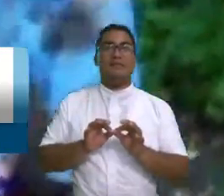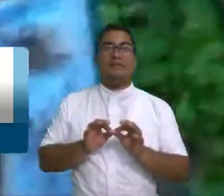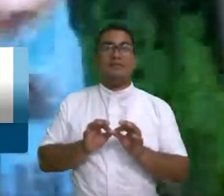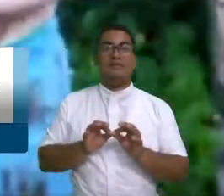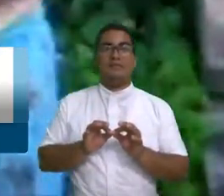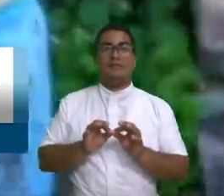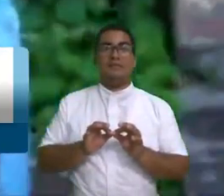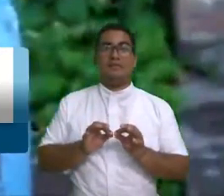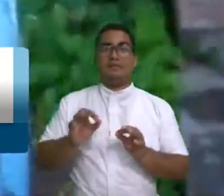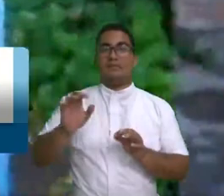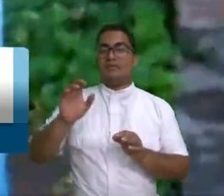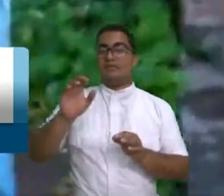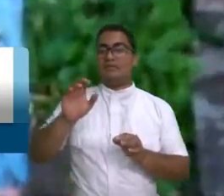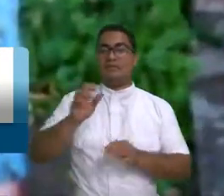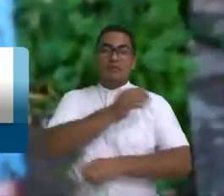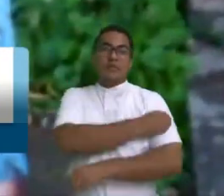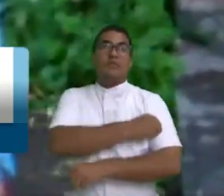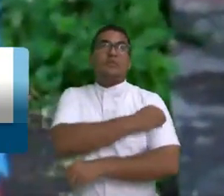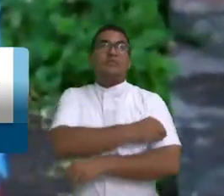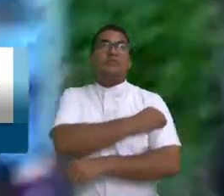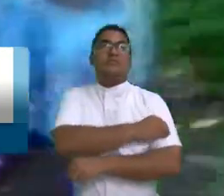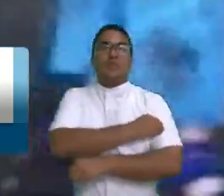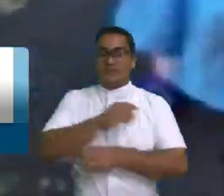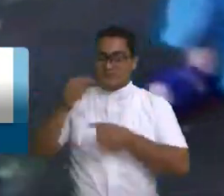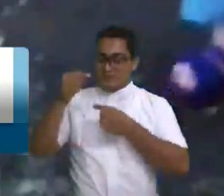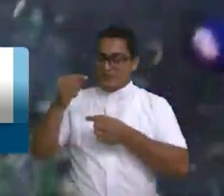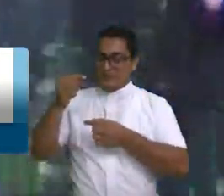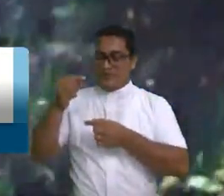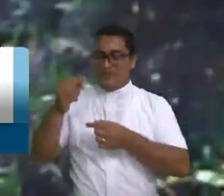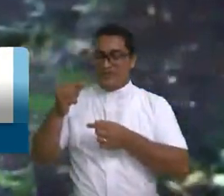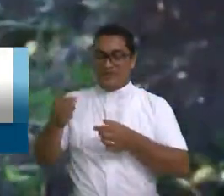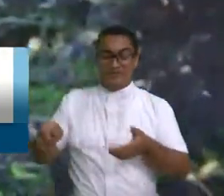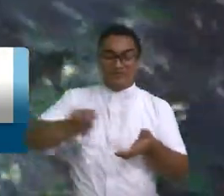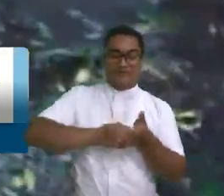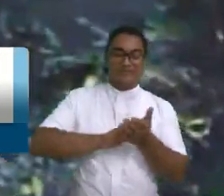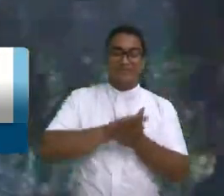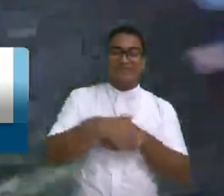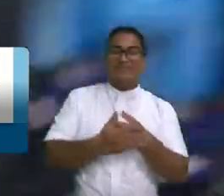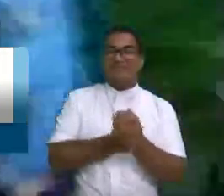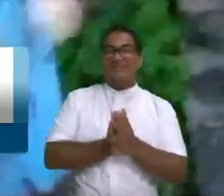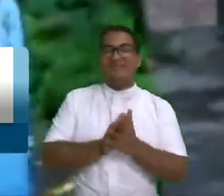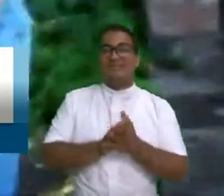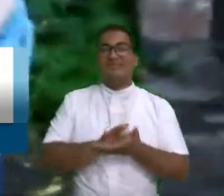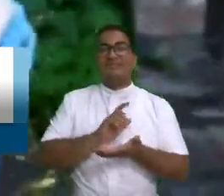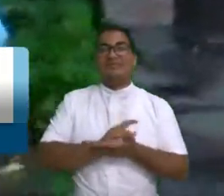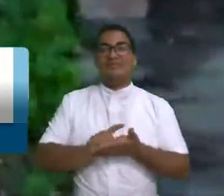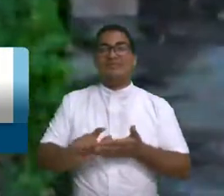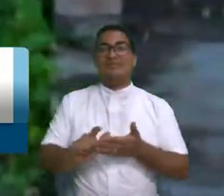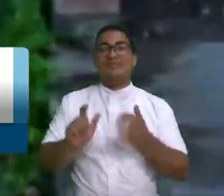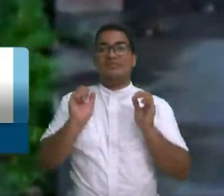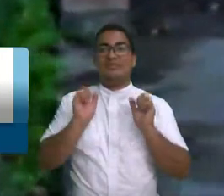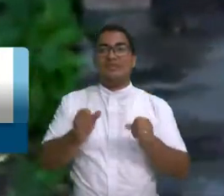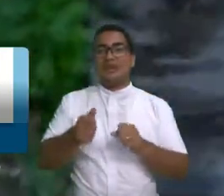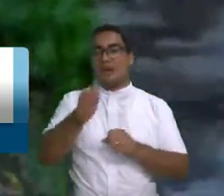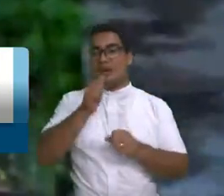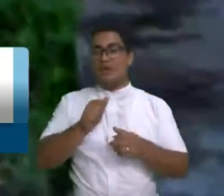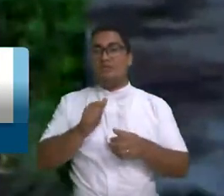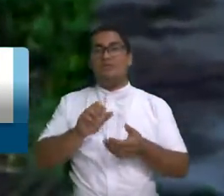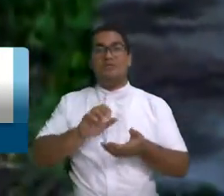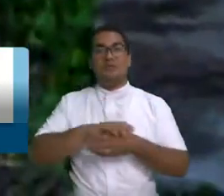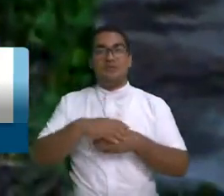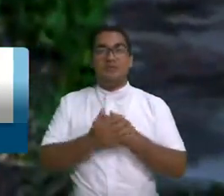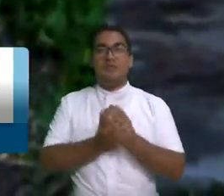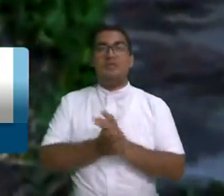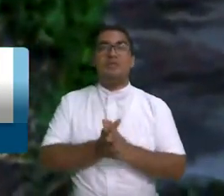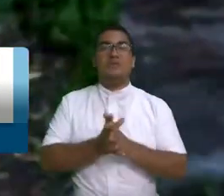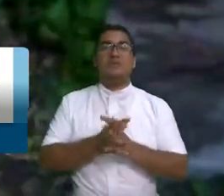Los alcohol gel. Lo que son alcohol, generalmente nosotros podemos lavar las manos, entonces para no estarlo higienizando con la agüita, el jabón y secándolo,